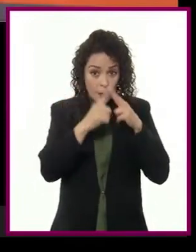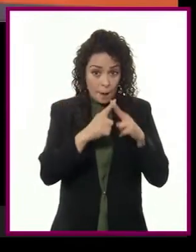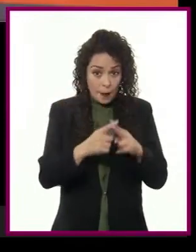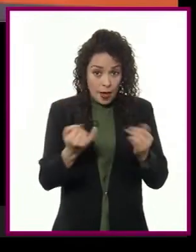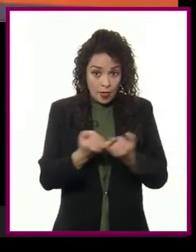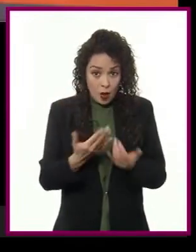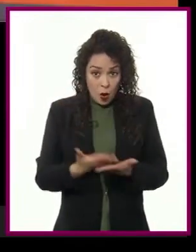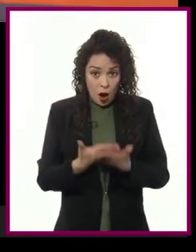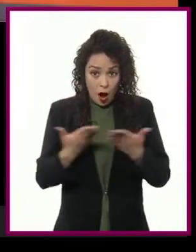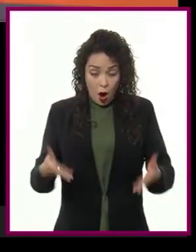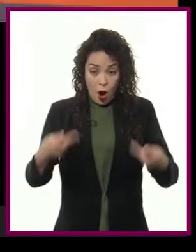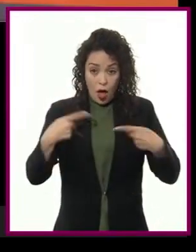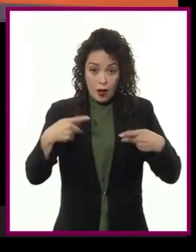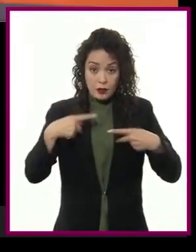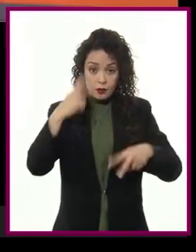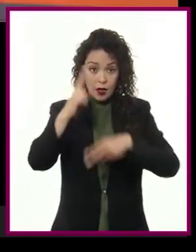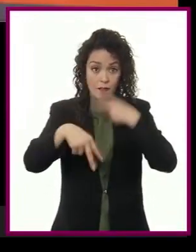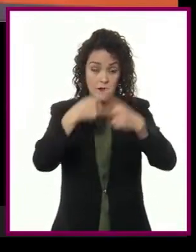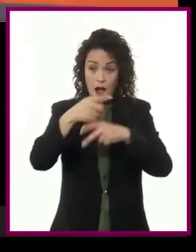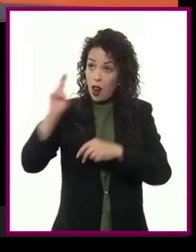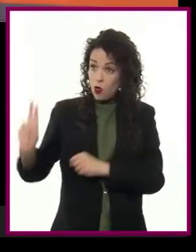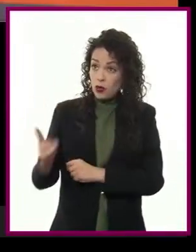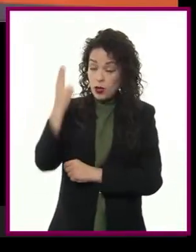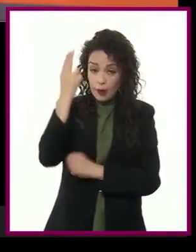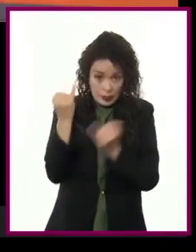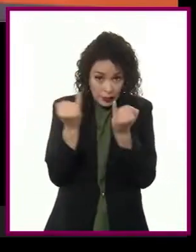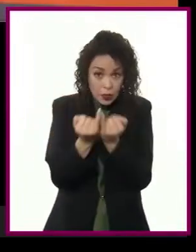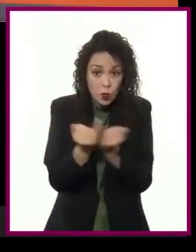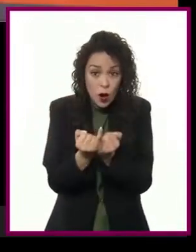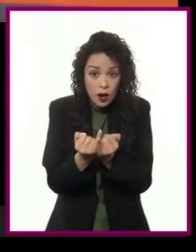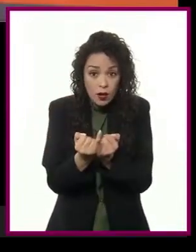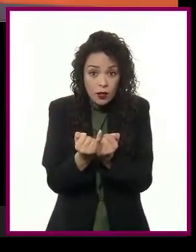día las personas que asisten a la universidad.